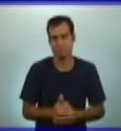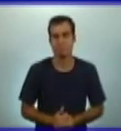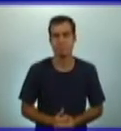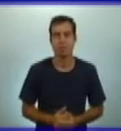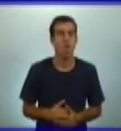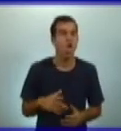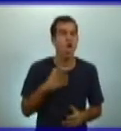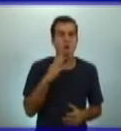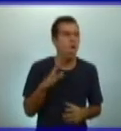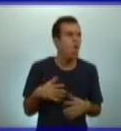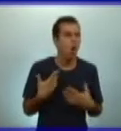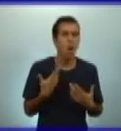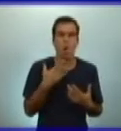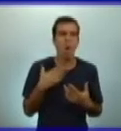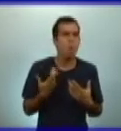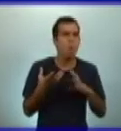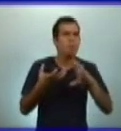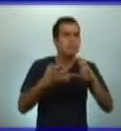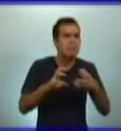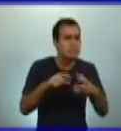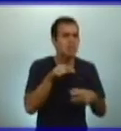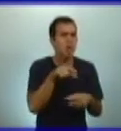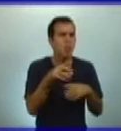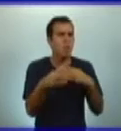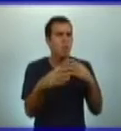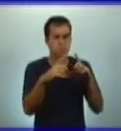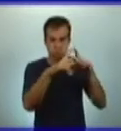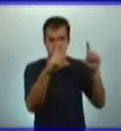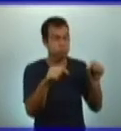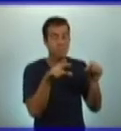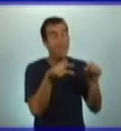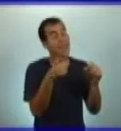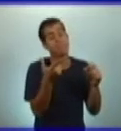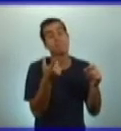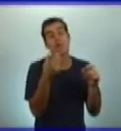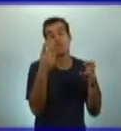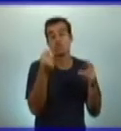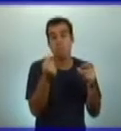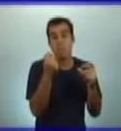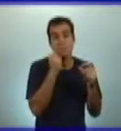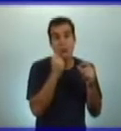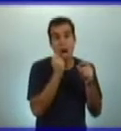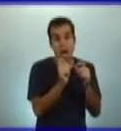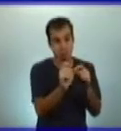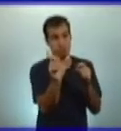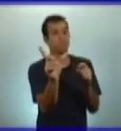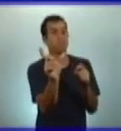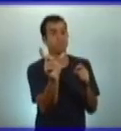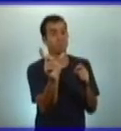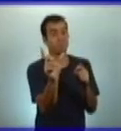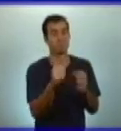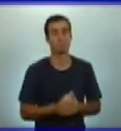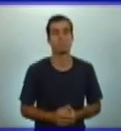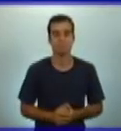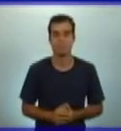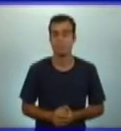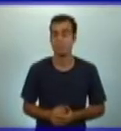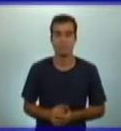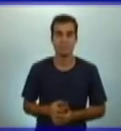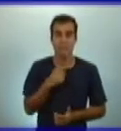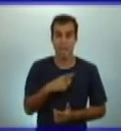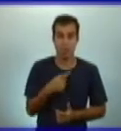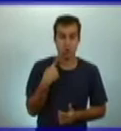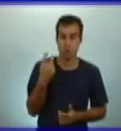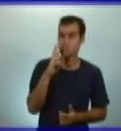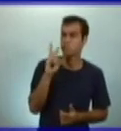este problema? Bueno, en que estamos operando ya con números más grandes, pero fíjense, importante, si yo me voy a guiar solo por la